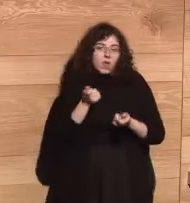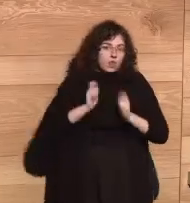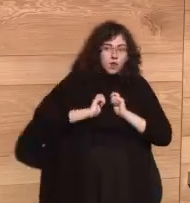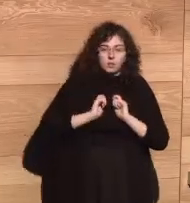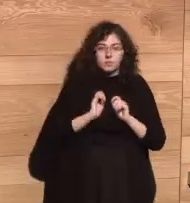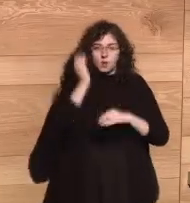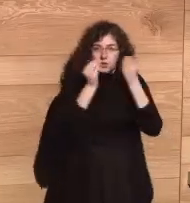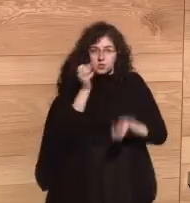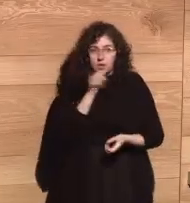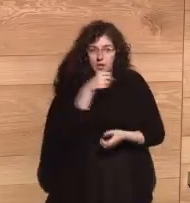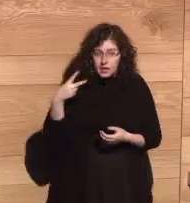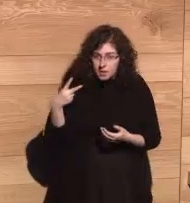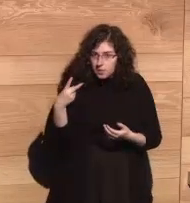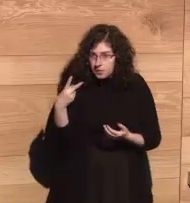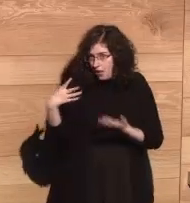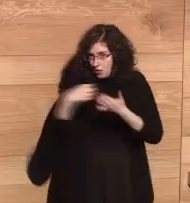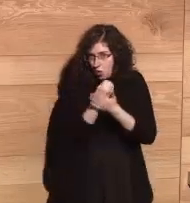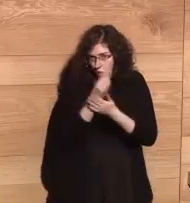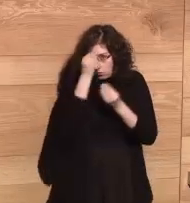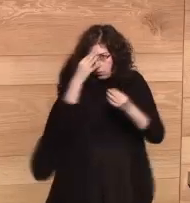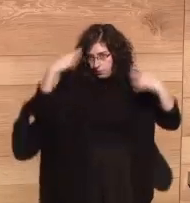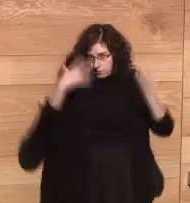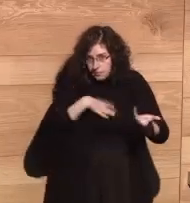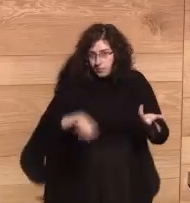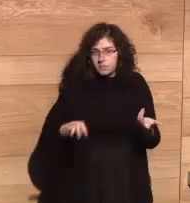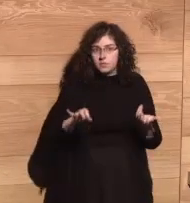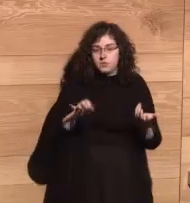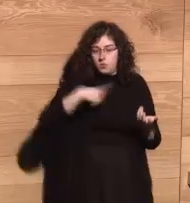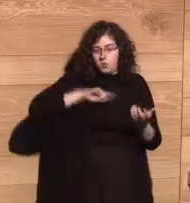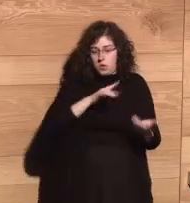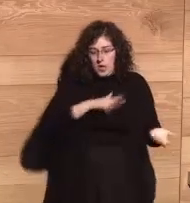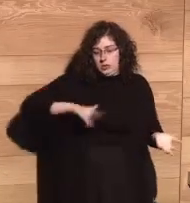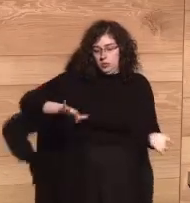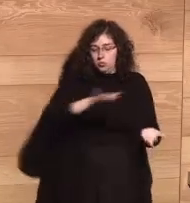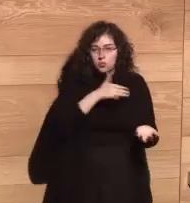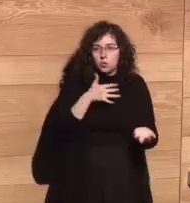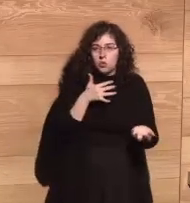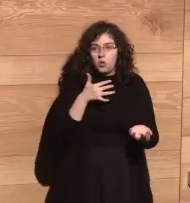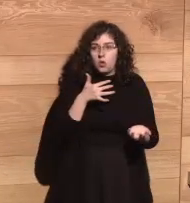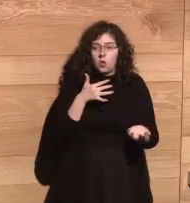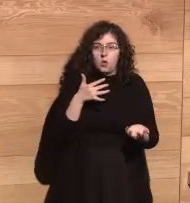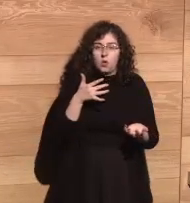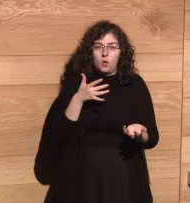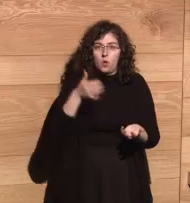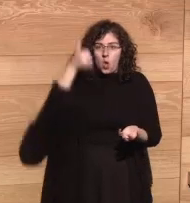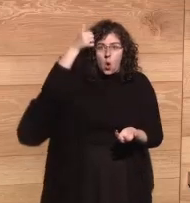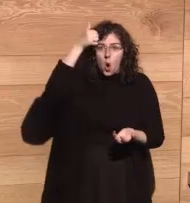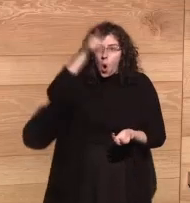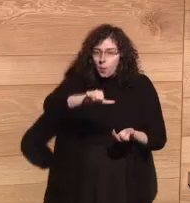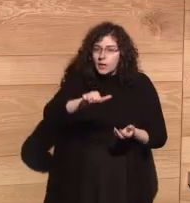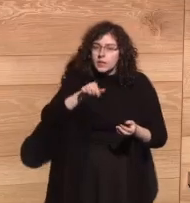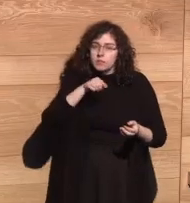creo que la respuesta más o menos todo el mundo se la puede imaginar, ¿no? O sea, estamos en un entorno que está completamente dominado por